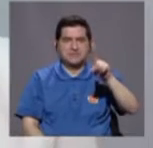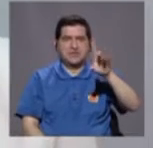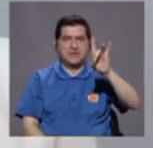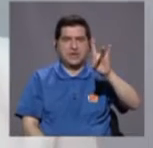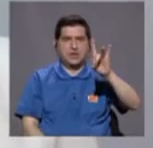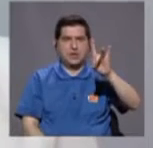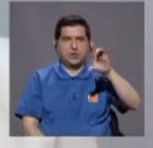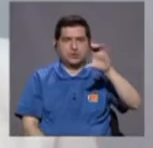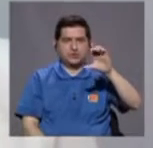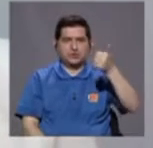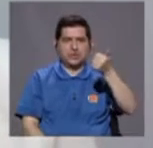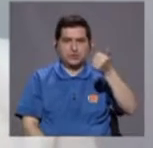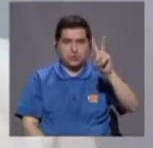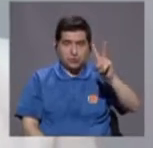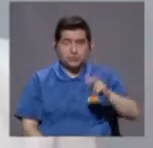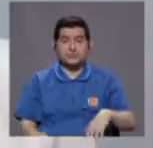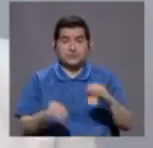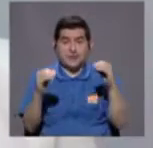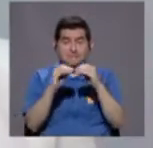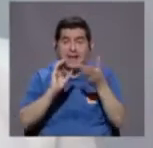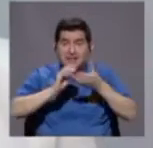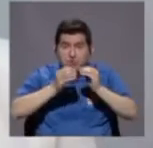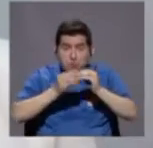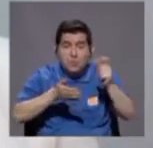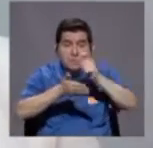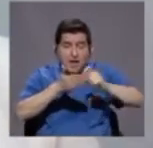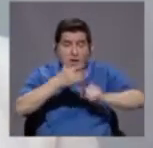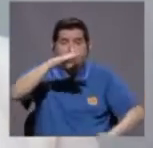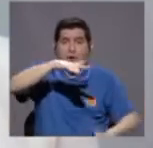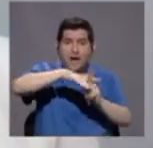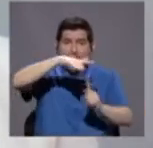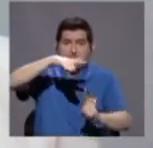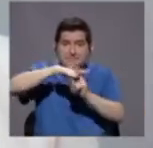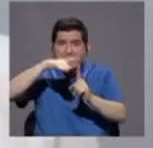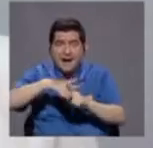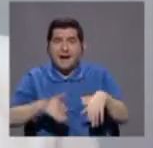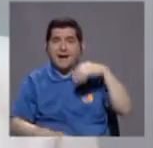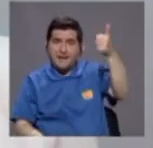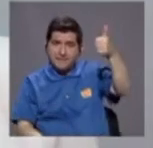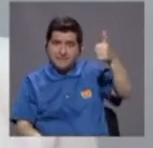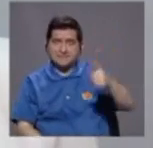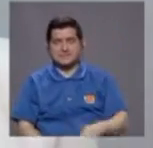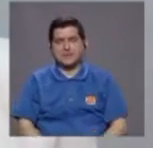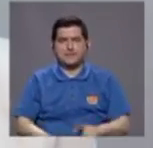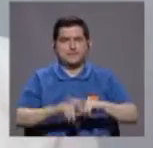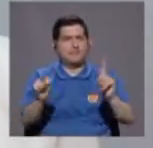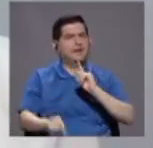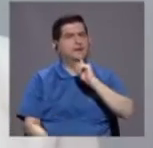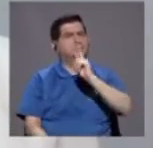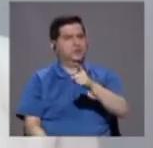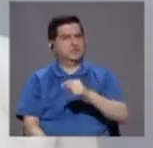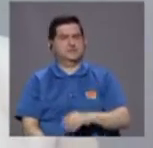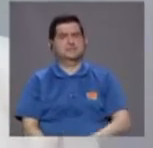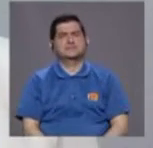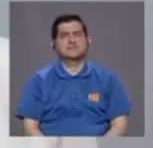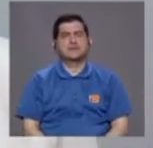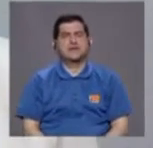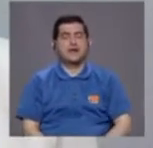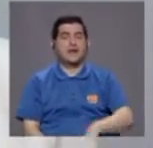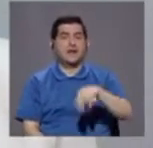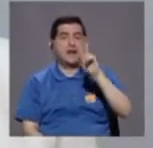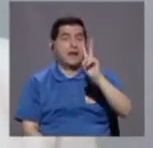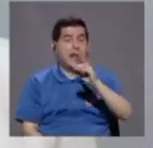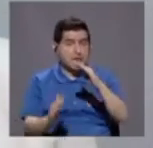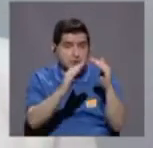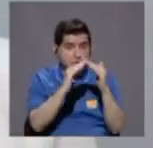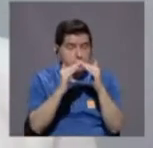digamos, un mayor número de escuelas en Alajuela. Aunque aquí habría que señalar que las dos